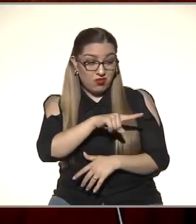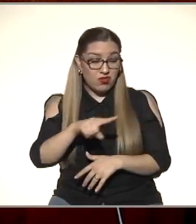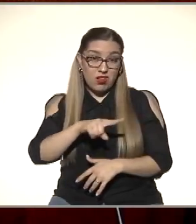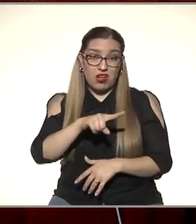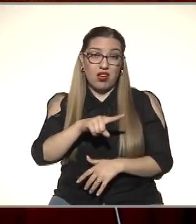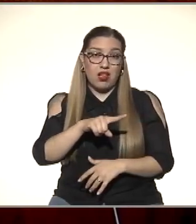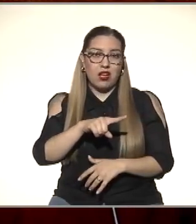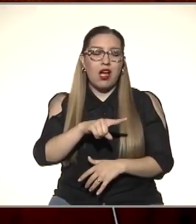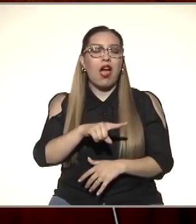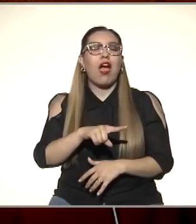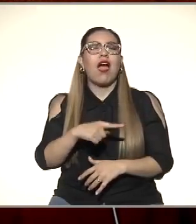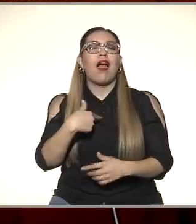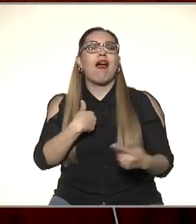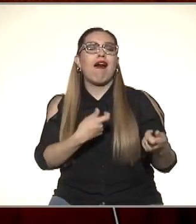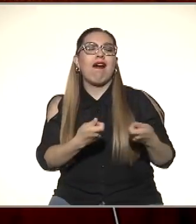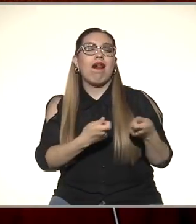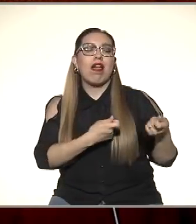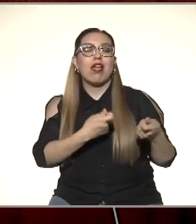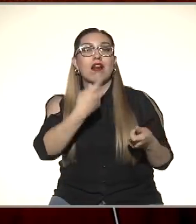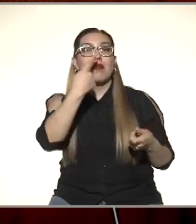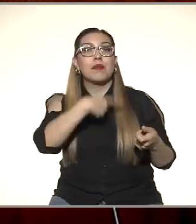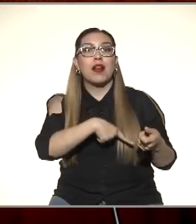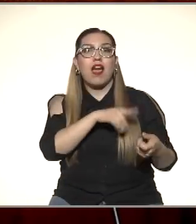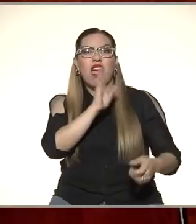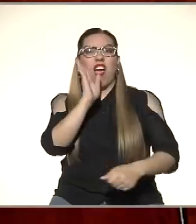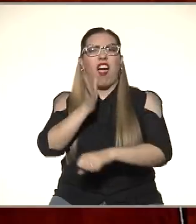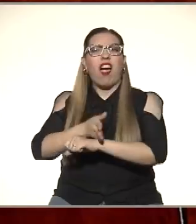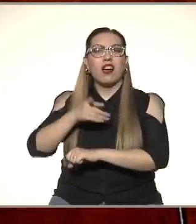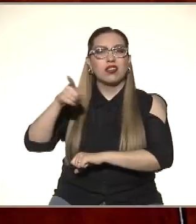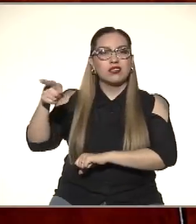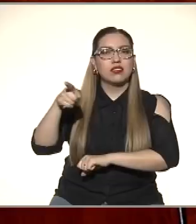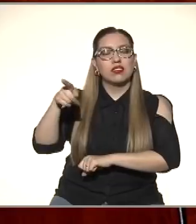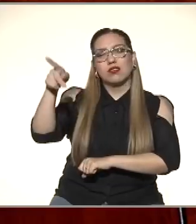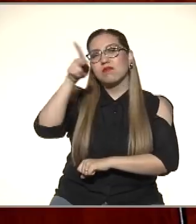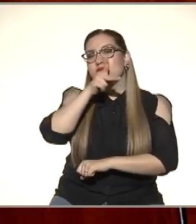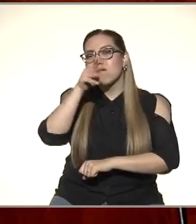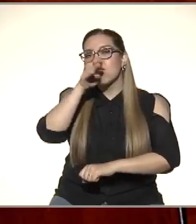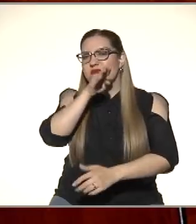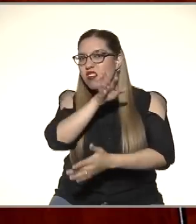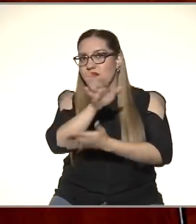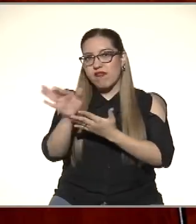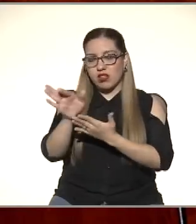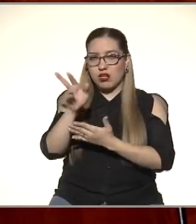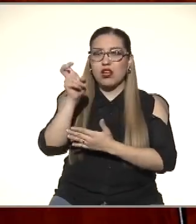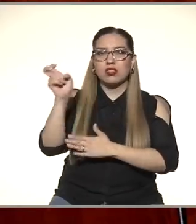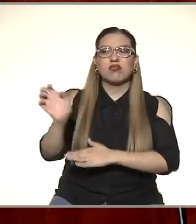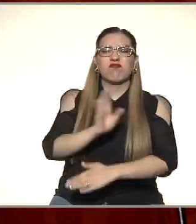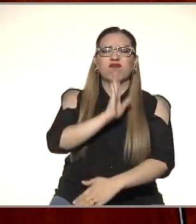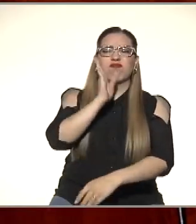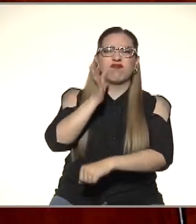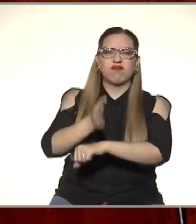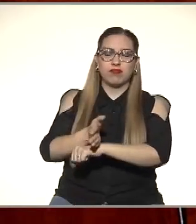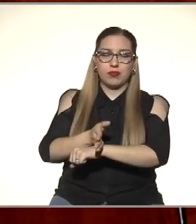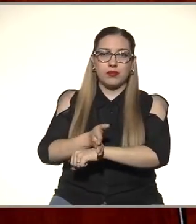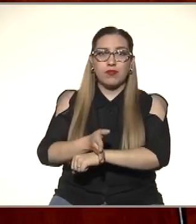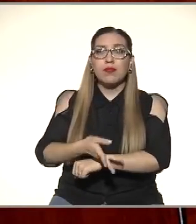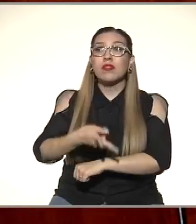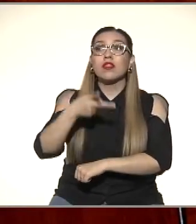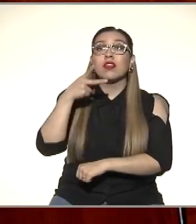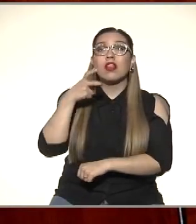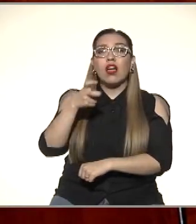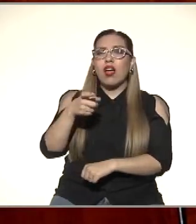la o el infiel. Sí, pero ¿no? es que también hay que entender, el primer golpe, ¿cuándo ocurre todo eso? En el momento que se